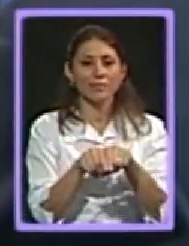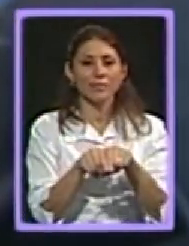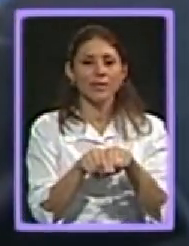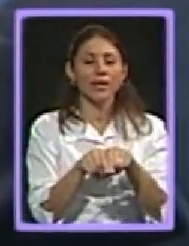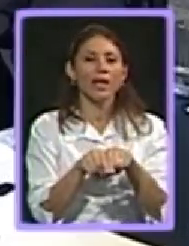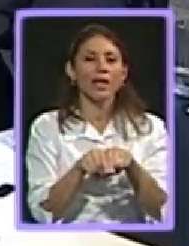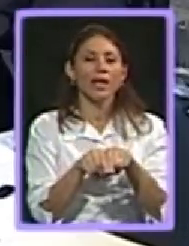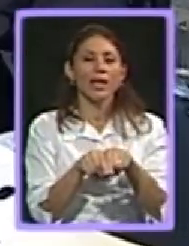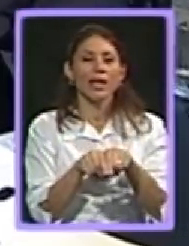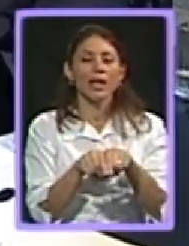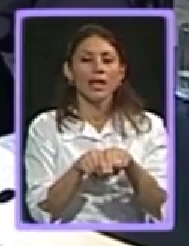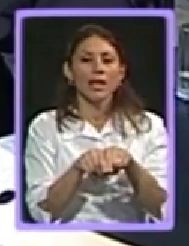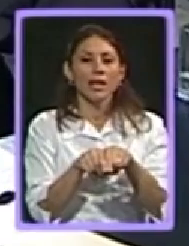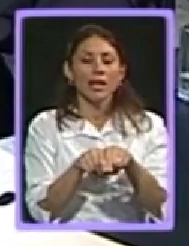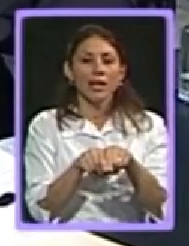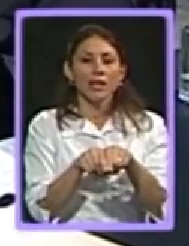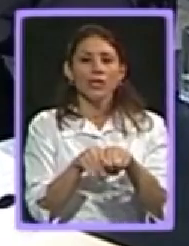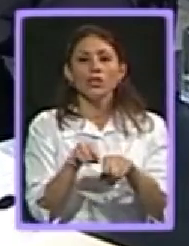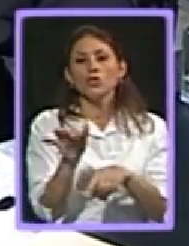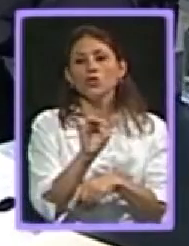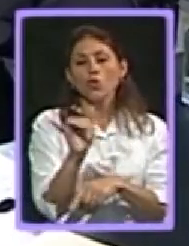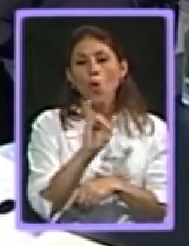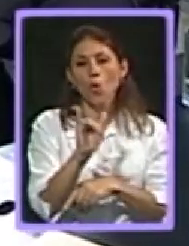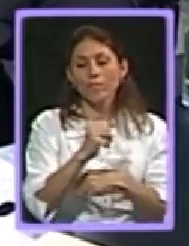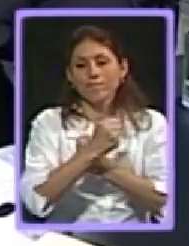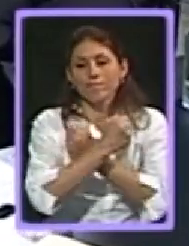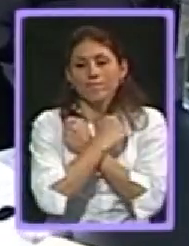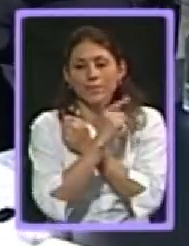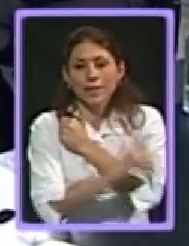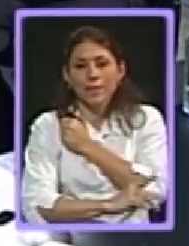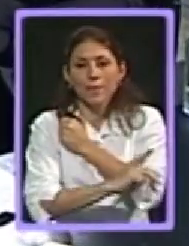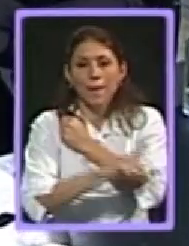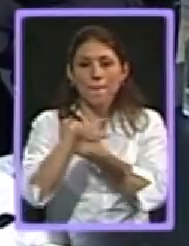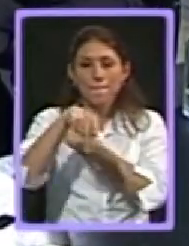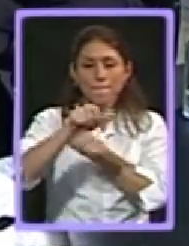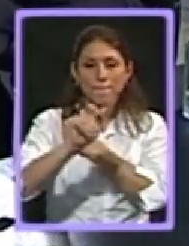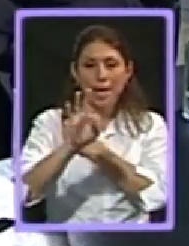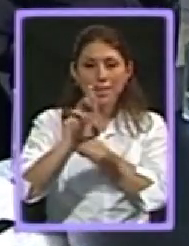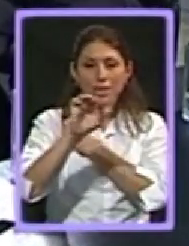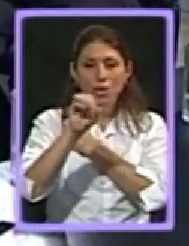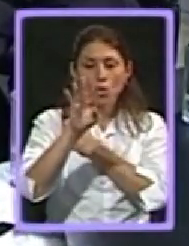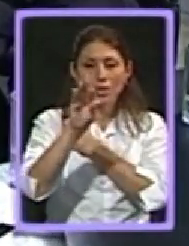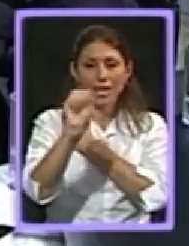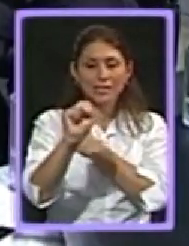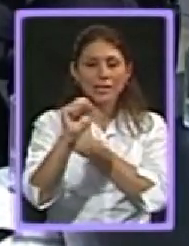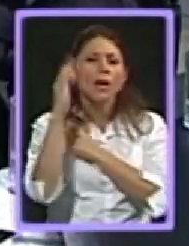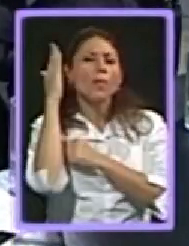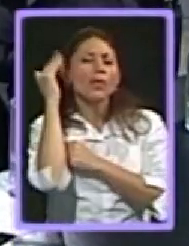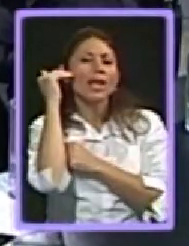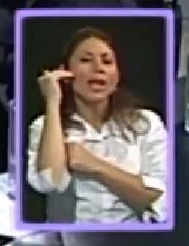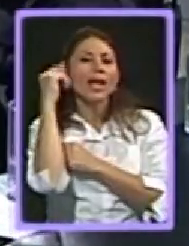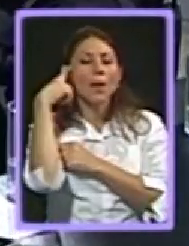de Hacienda, pero también son patriotas porque están exprimiendo,